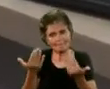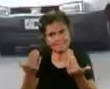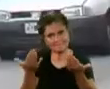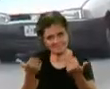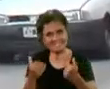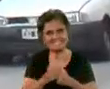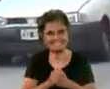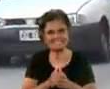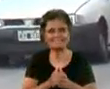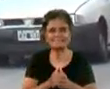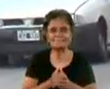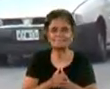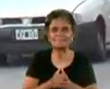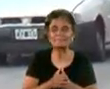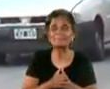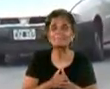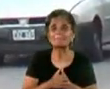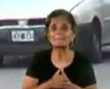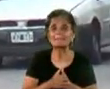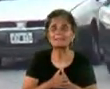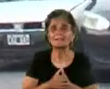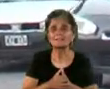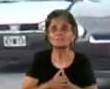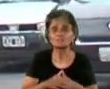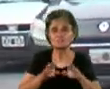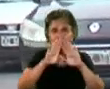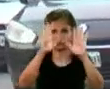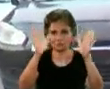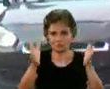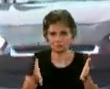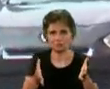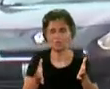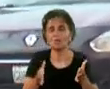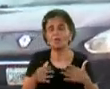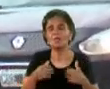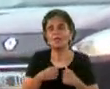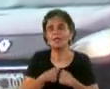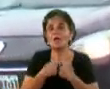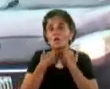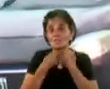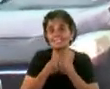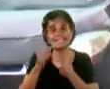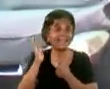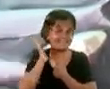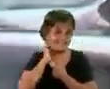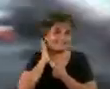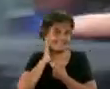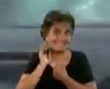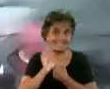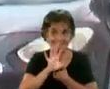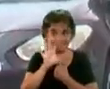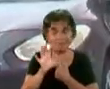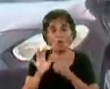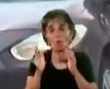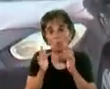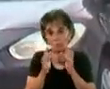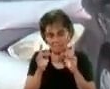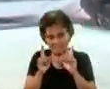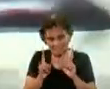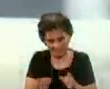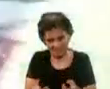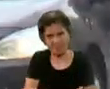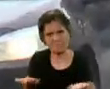atender en las 16 oficinas que tiene renta en toda la provincia y si no por la página web.